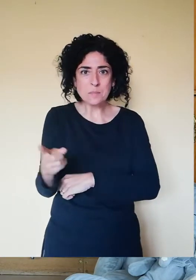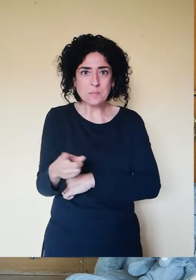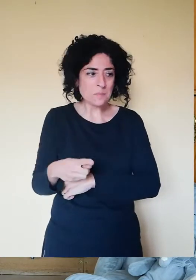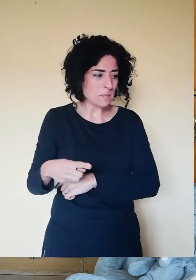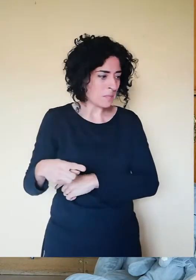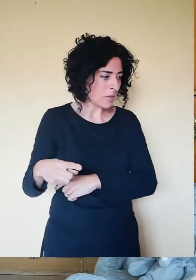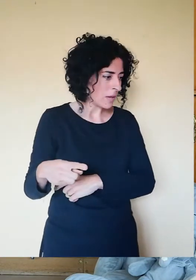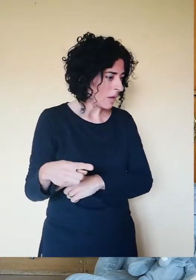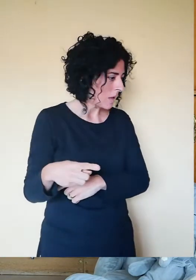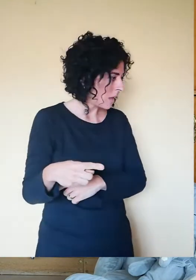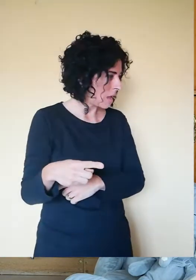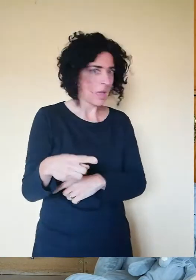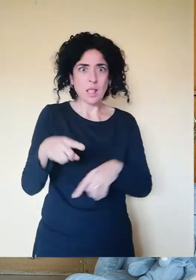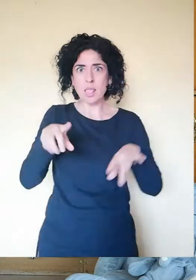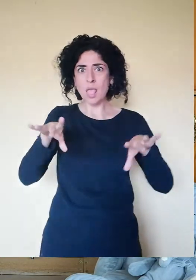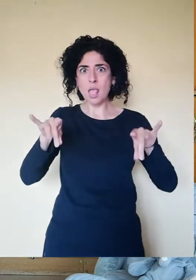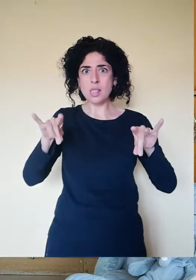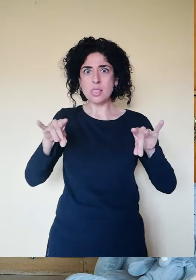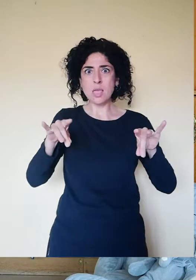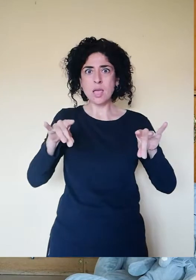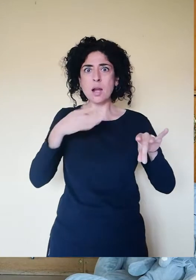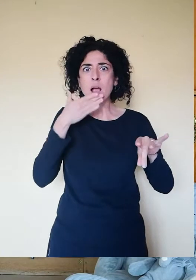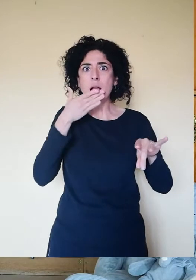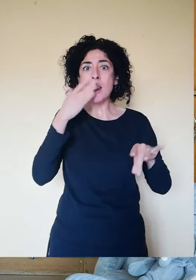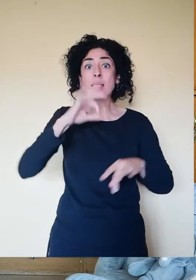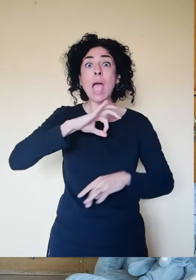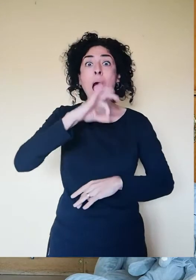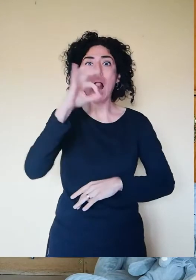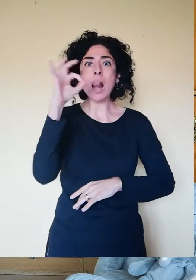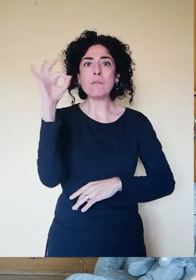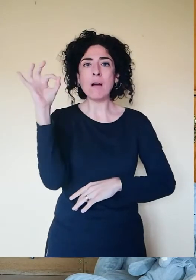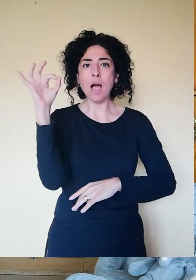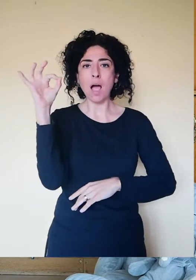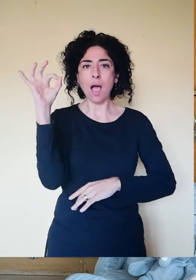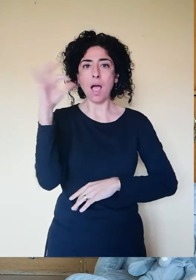comer. Esta es la serpiente de la tierra caliente.